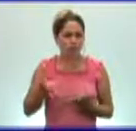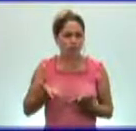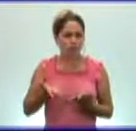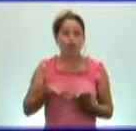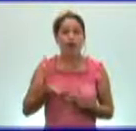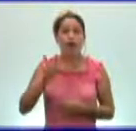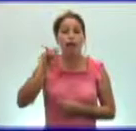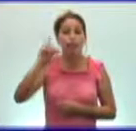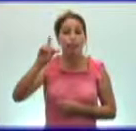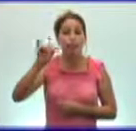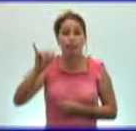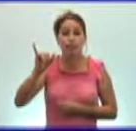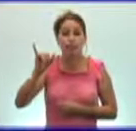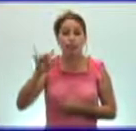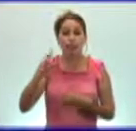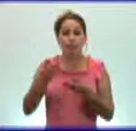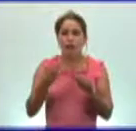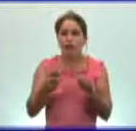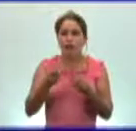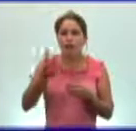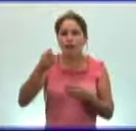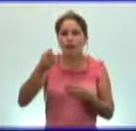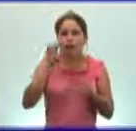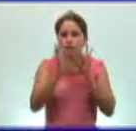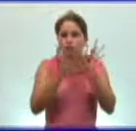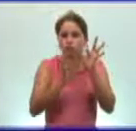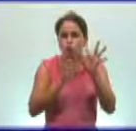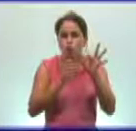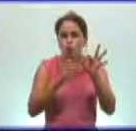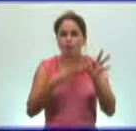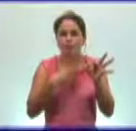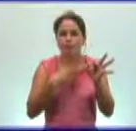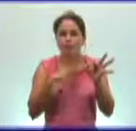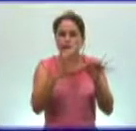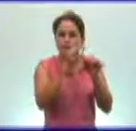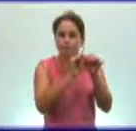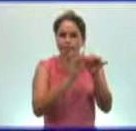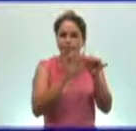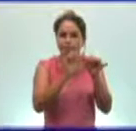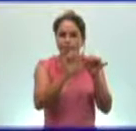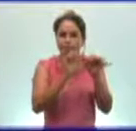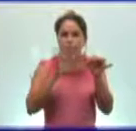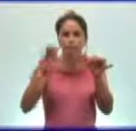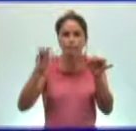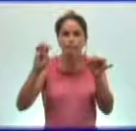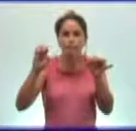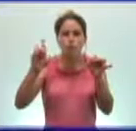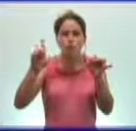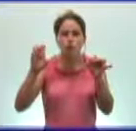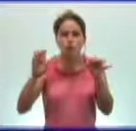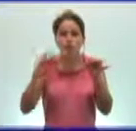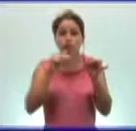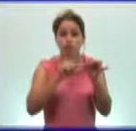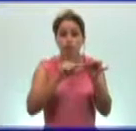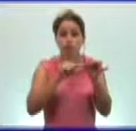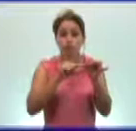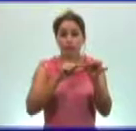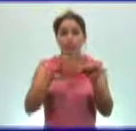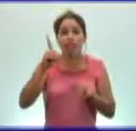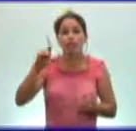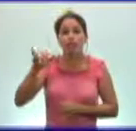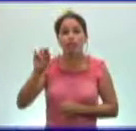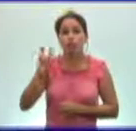molécula. Tri, 3 átomos en la molécula. Tetra, 4 átomos en la molécula. Octa, 8 átomos en la